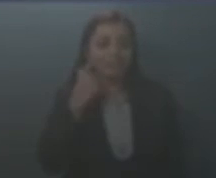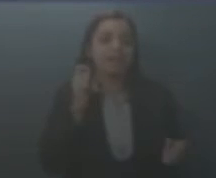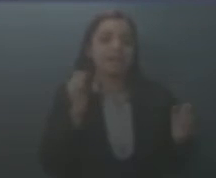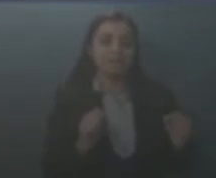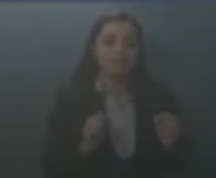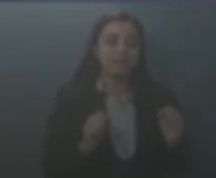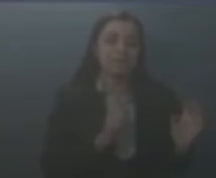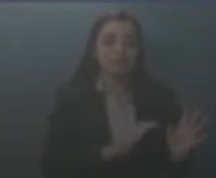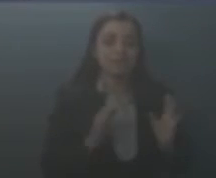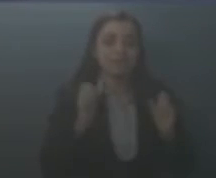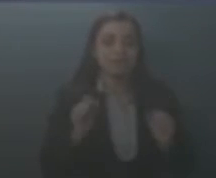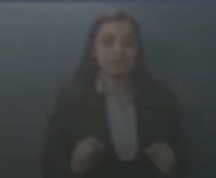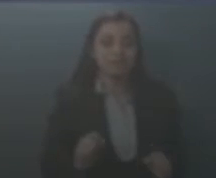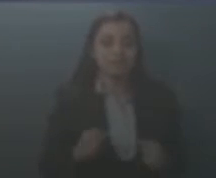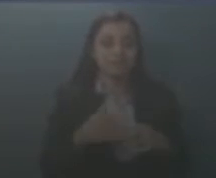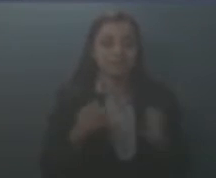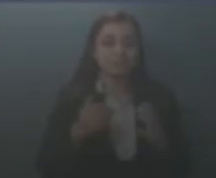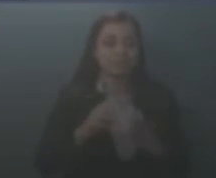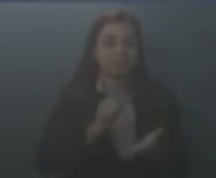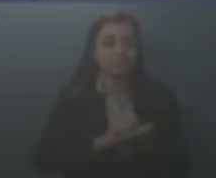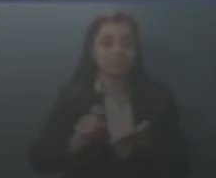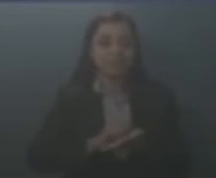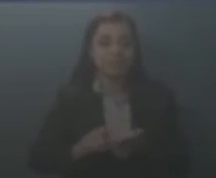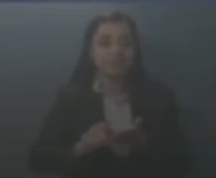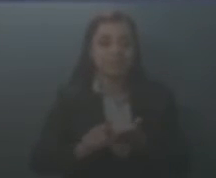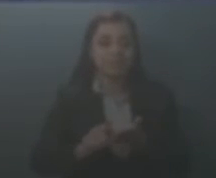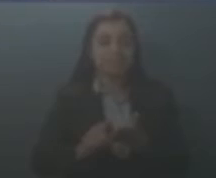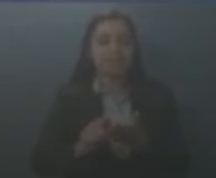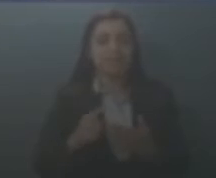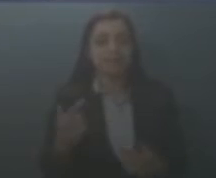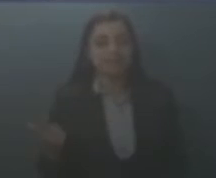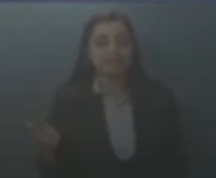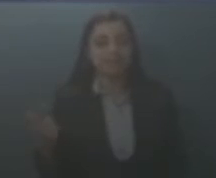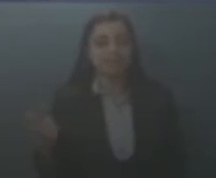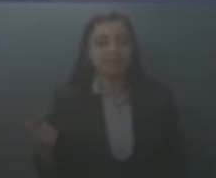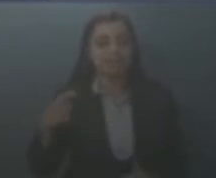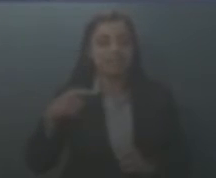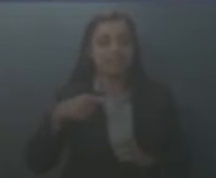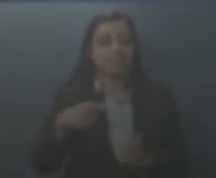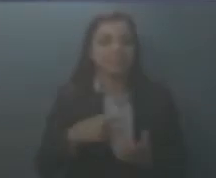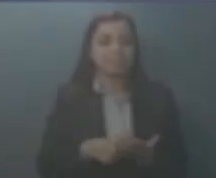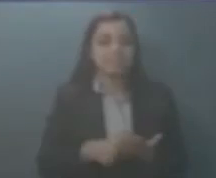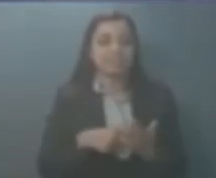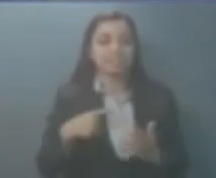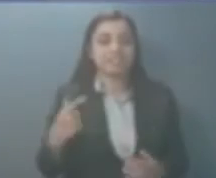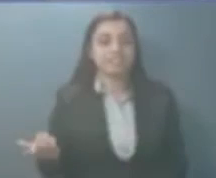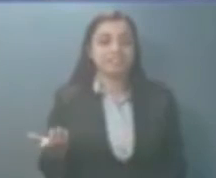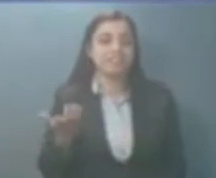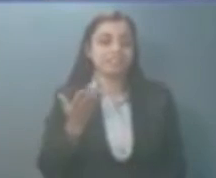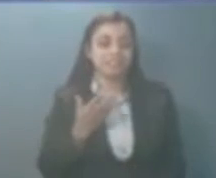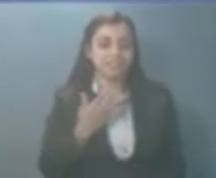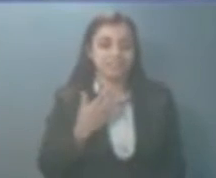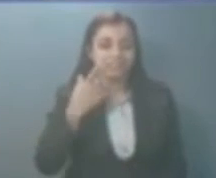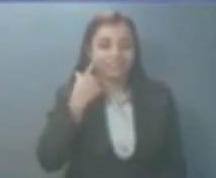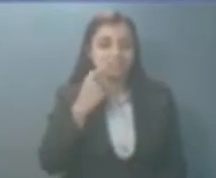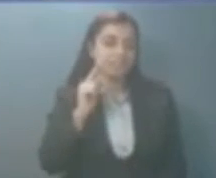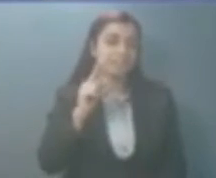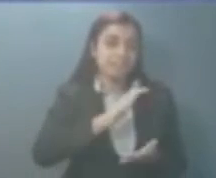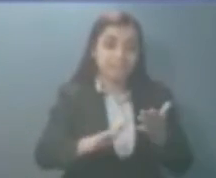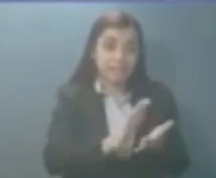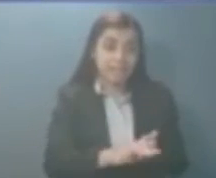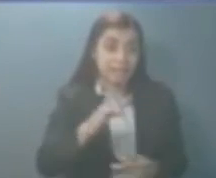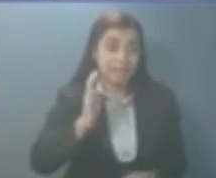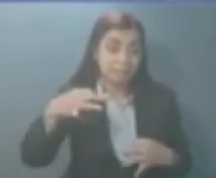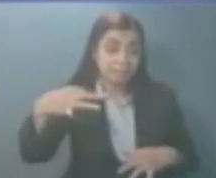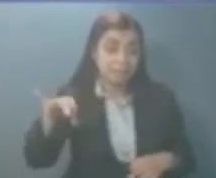van a ir a cada uno de los centros educativos a dejar documentos, ya no van a gastar en papel, ya no van a gastar en pasaje,